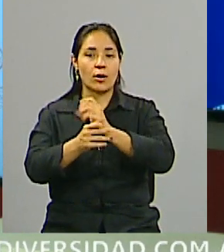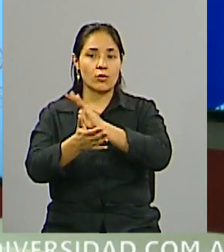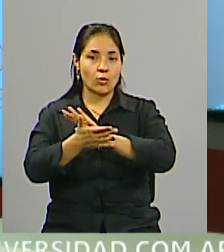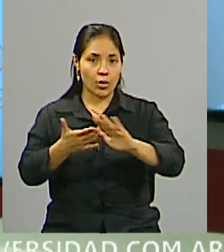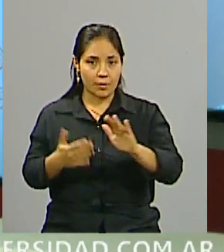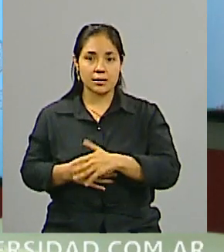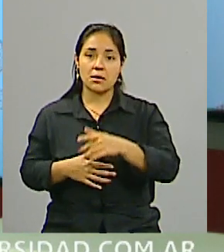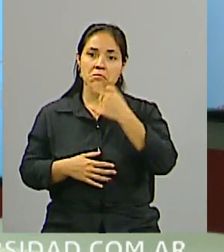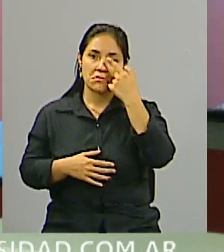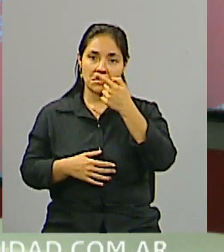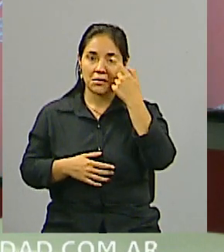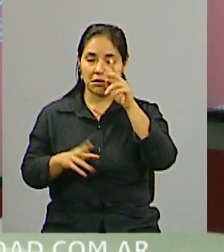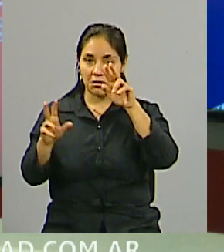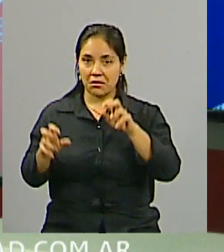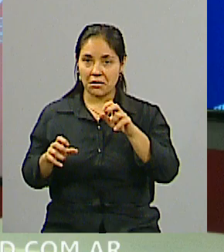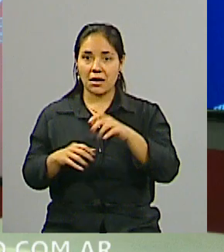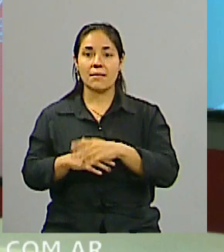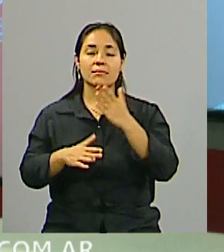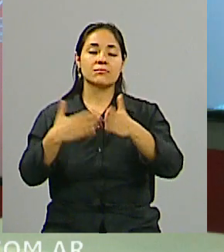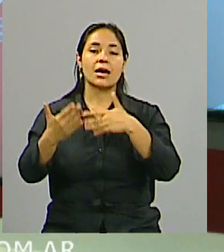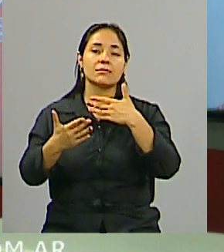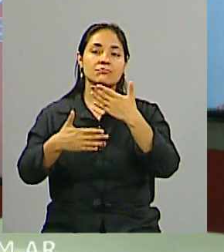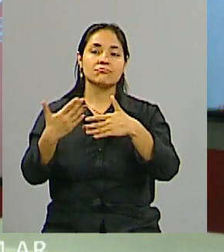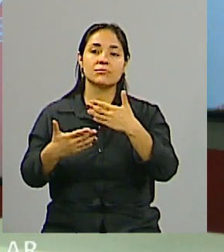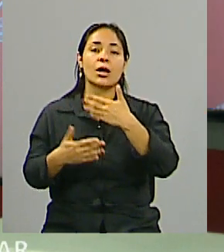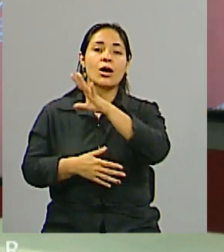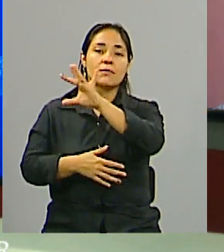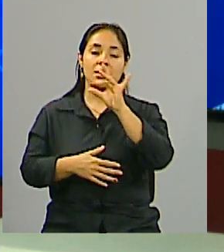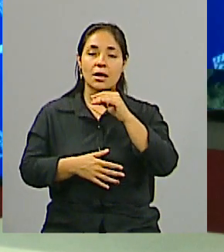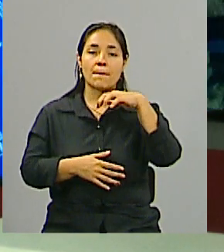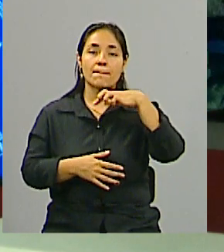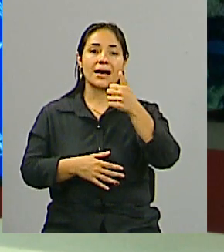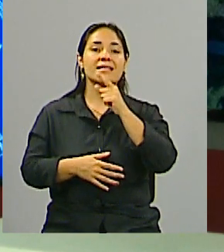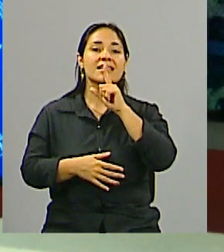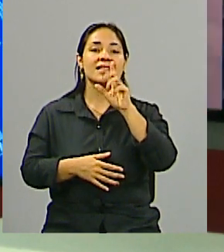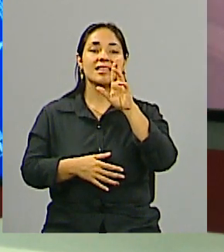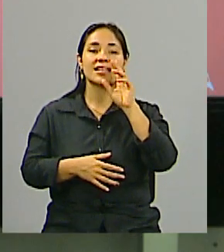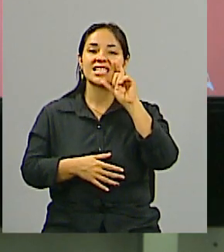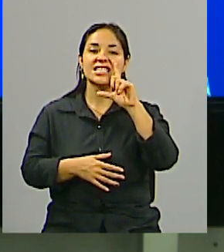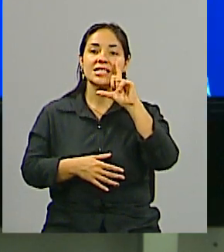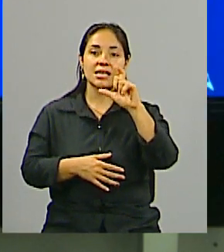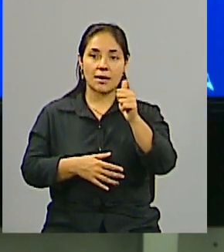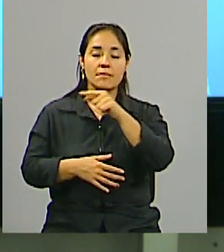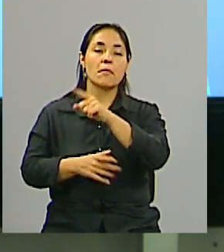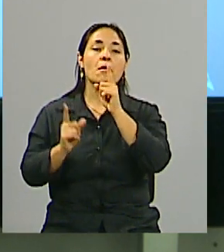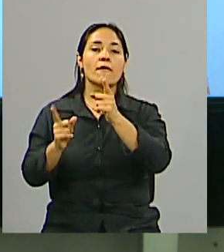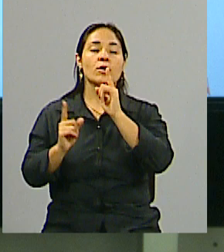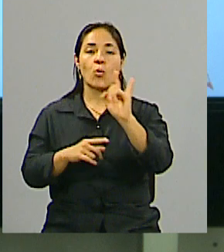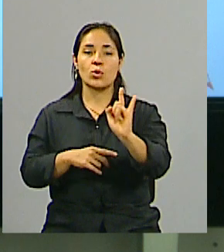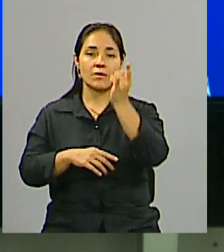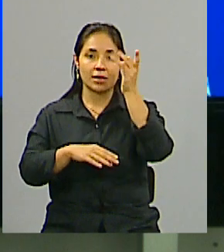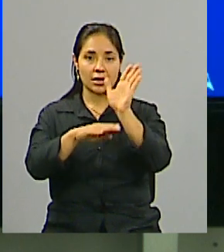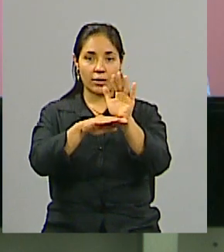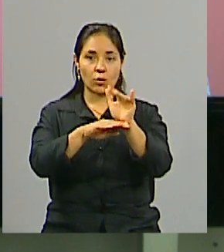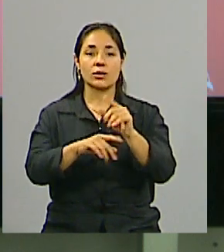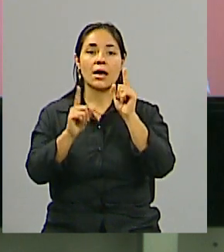que es un tema muy interesante para desarrollar y hemos convocado a Patricia Alejandra Collado, que es docente de la UNCUYO, investigadora